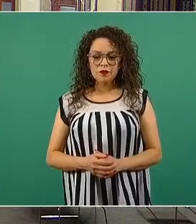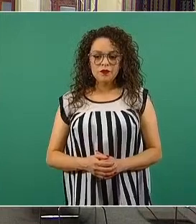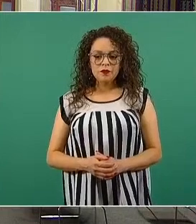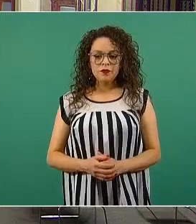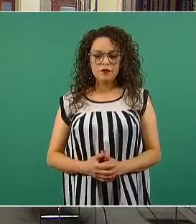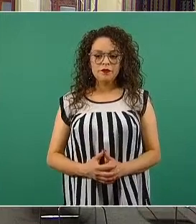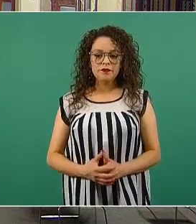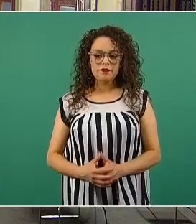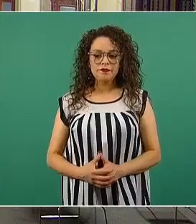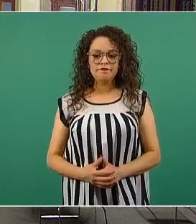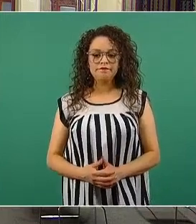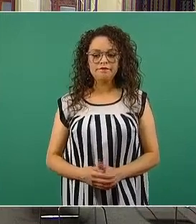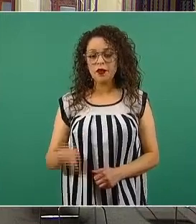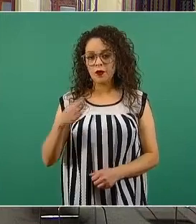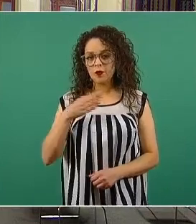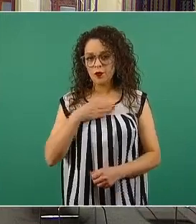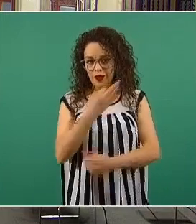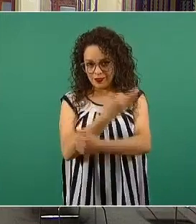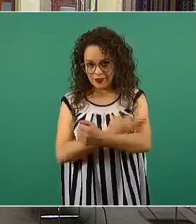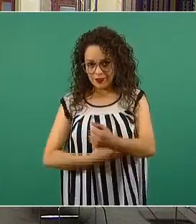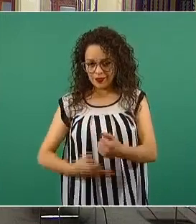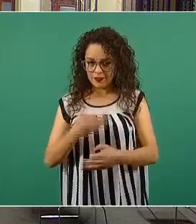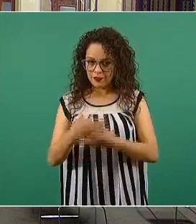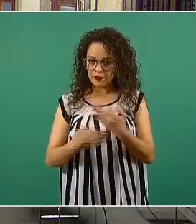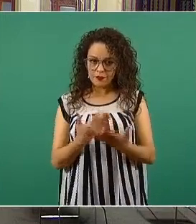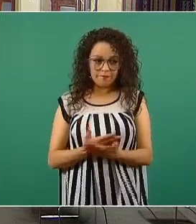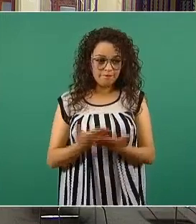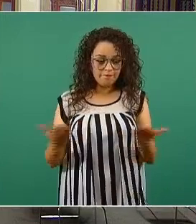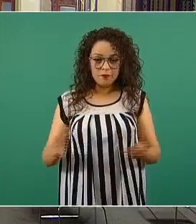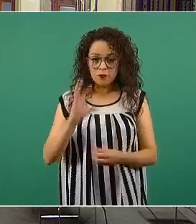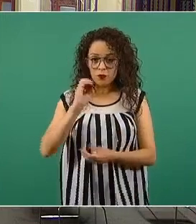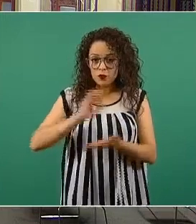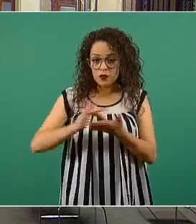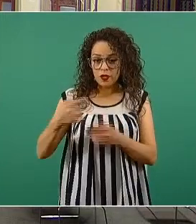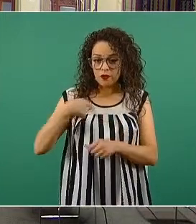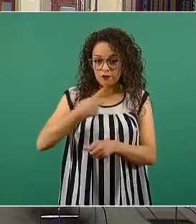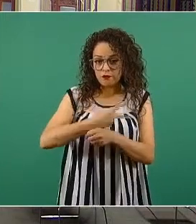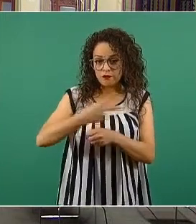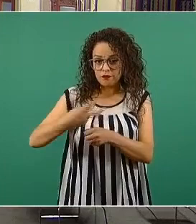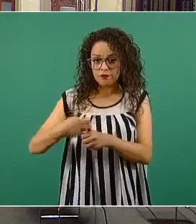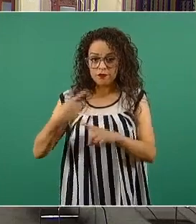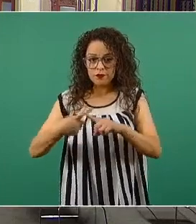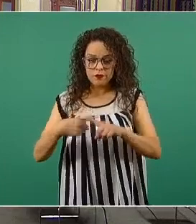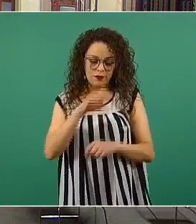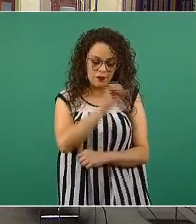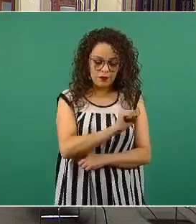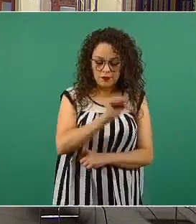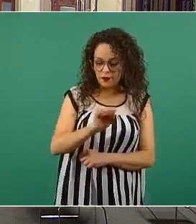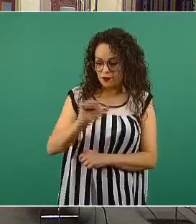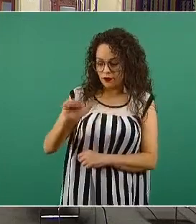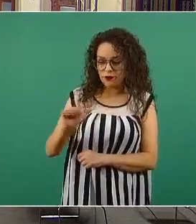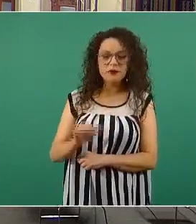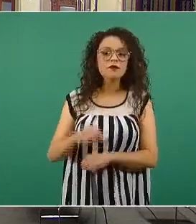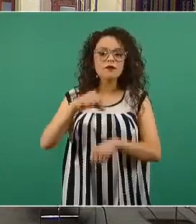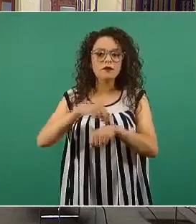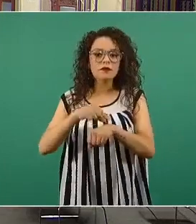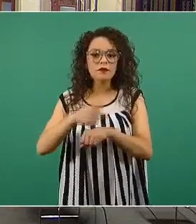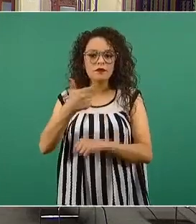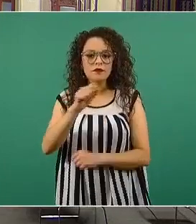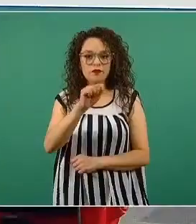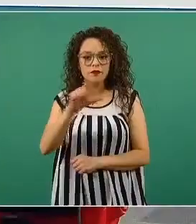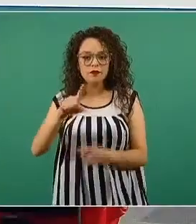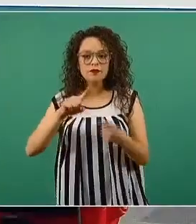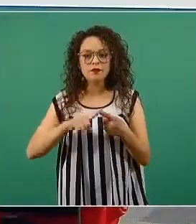Ante todo, muy buenas tardes. Muy agradecido por la invitación por parte de la Secretaría de Salud, del doctor López-Gatell, del doctor